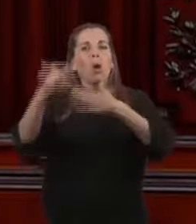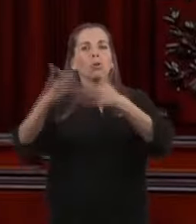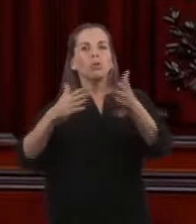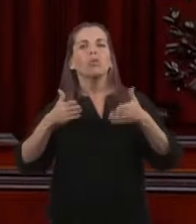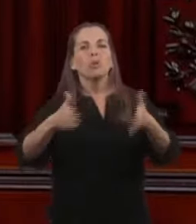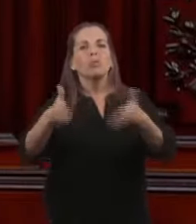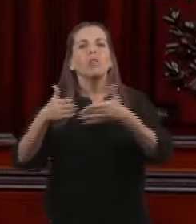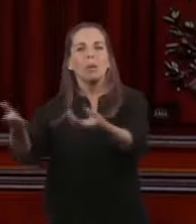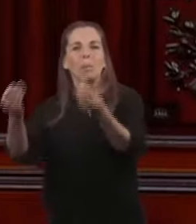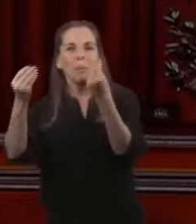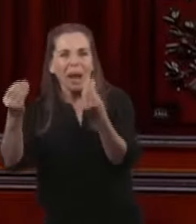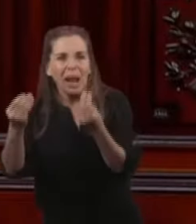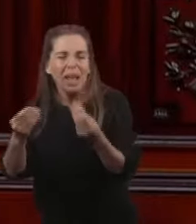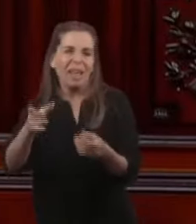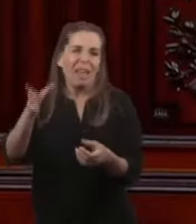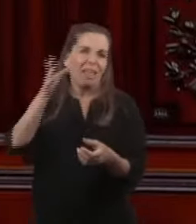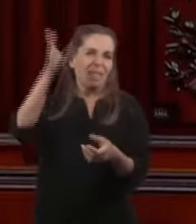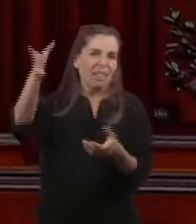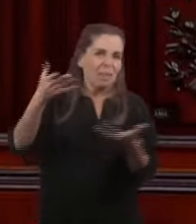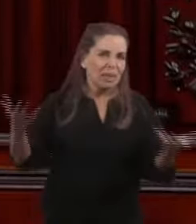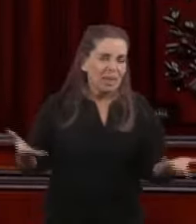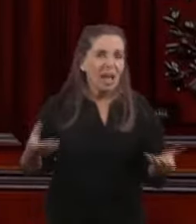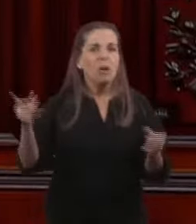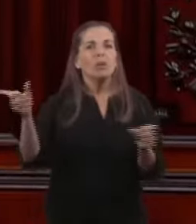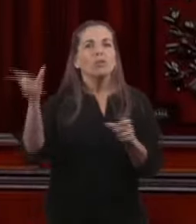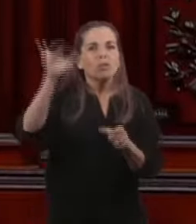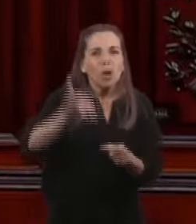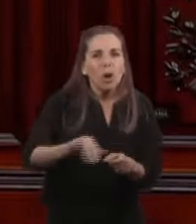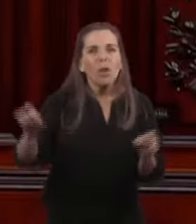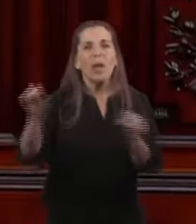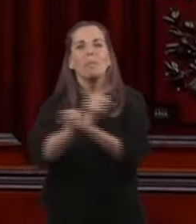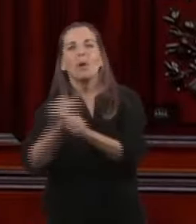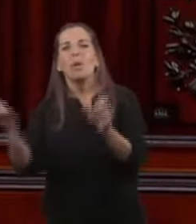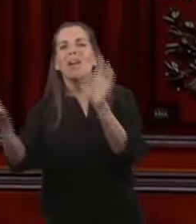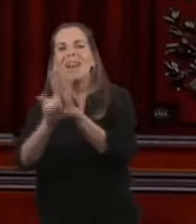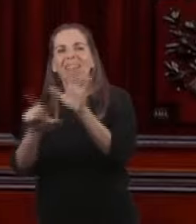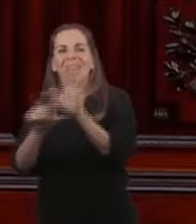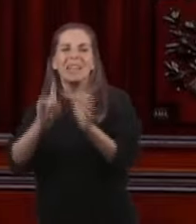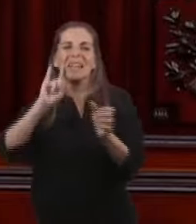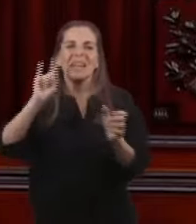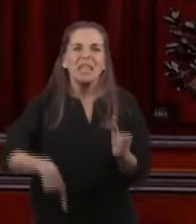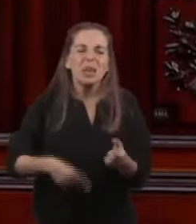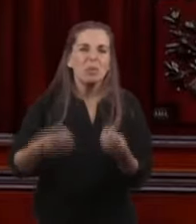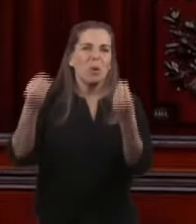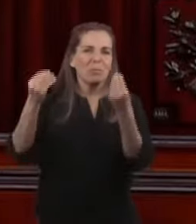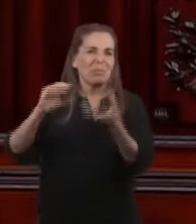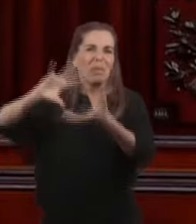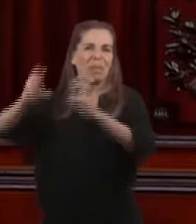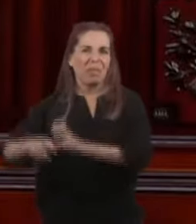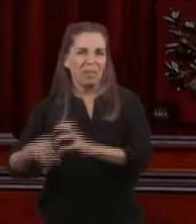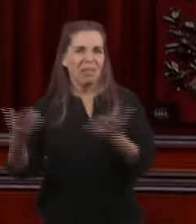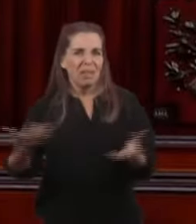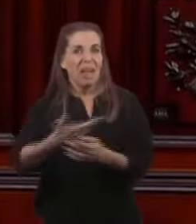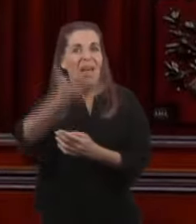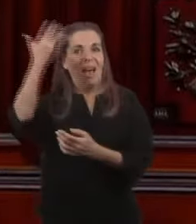lado y se pasaban el día promulgando leyes que oscilaban entre ridículas inútiles y nocivas